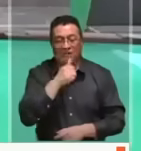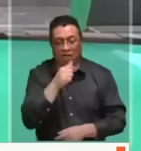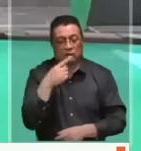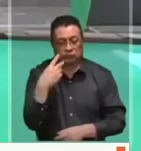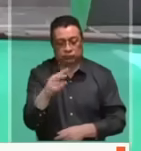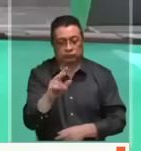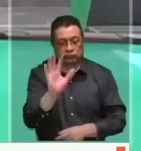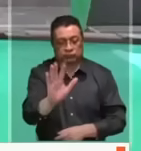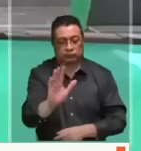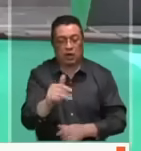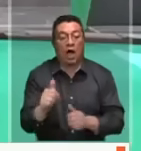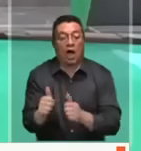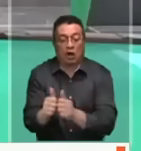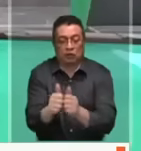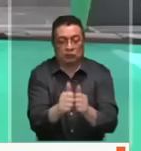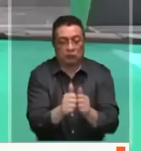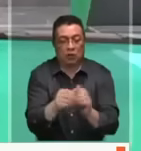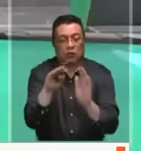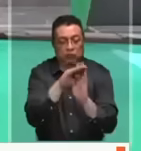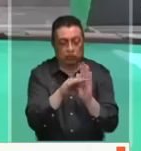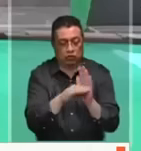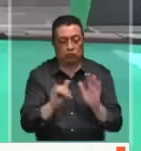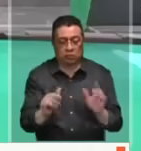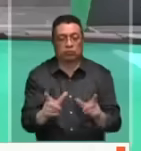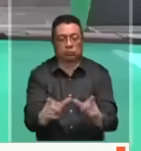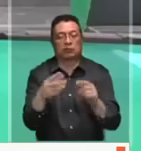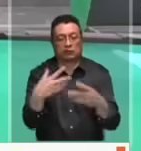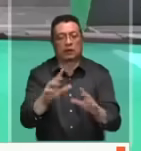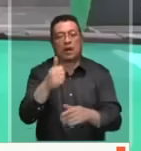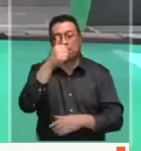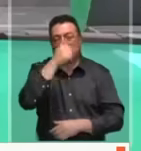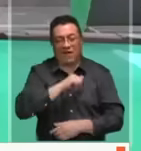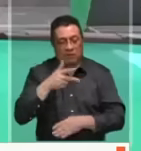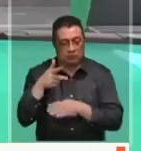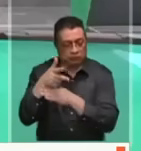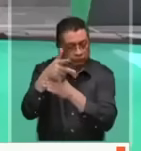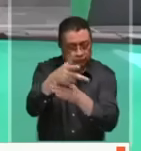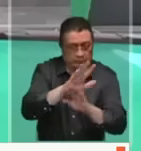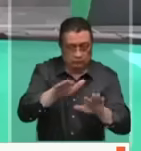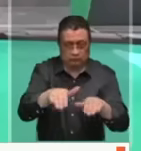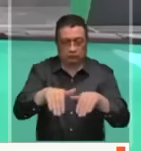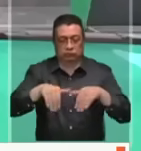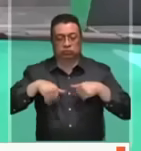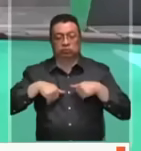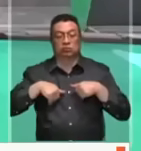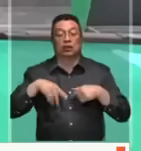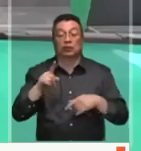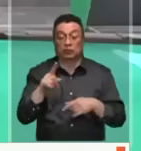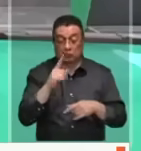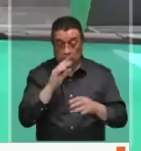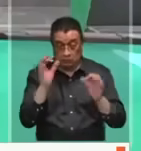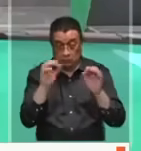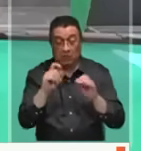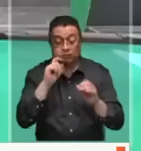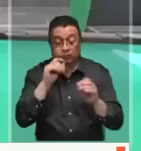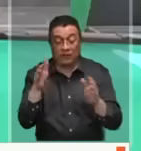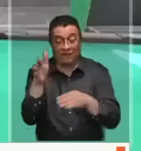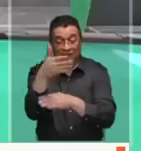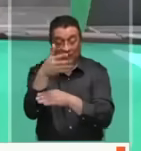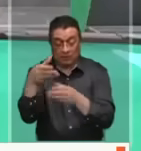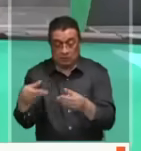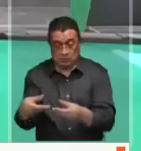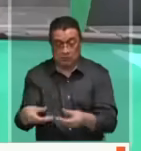maneras hay un acompañamiento con los protocolos que corresponden, pero eso ya es de carácter absolutamente privado. Y un detalle, quien entrega la bandera